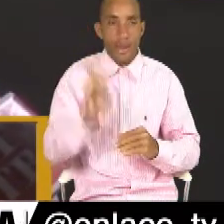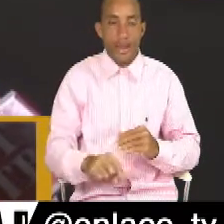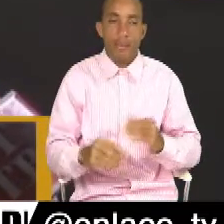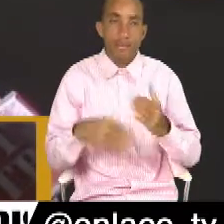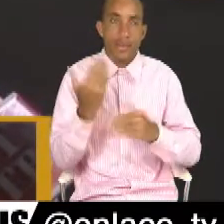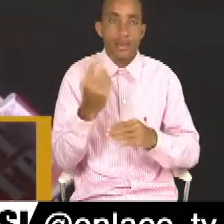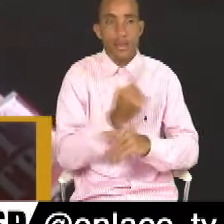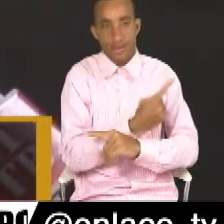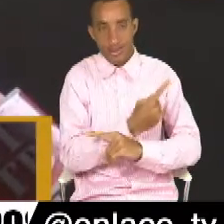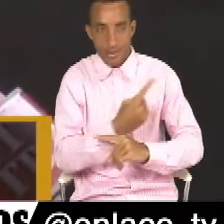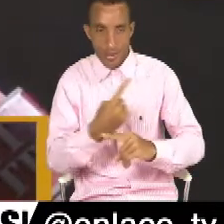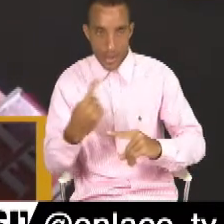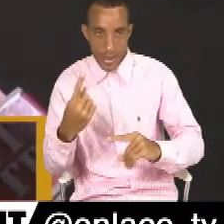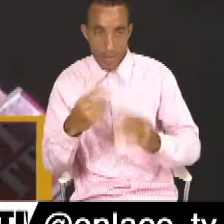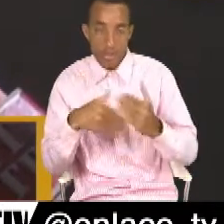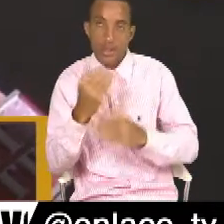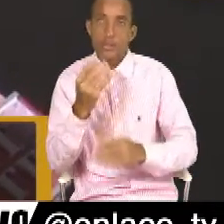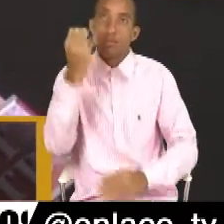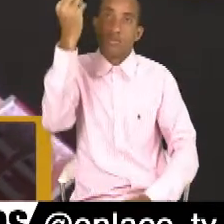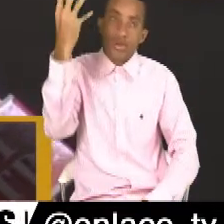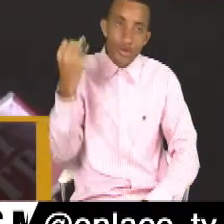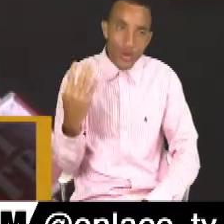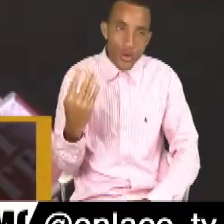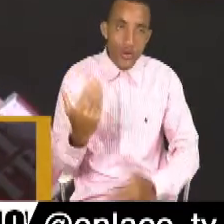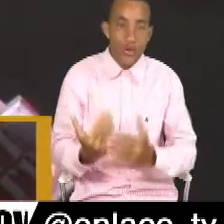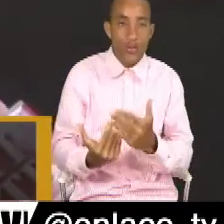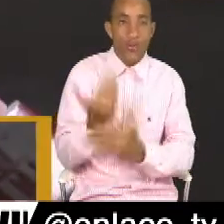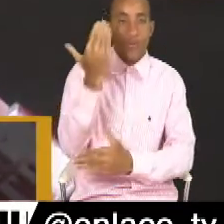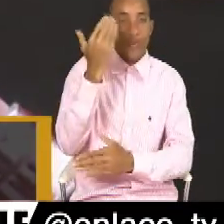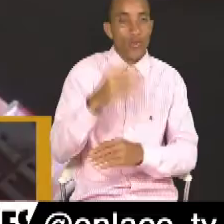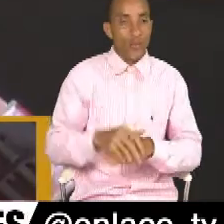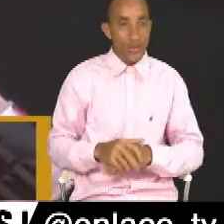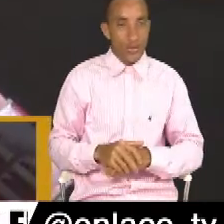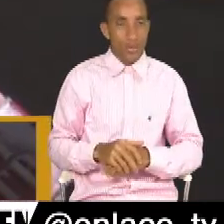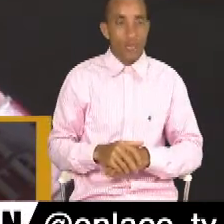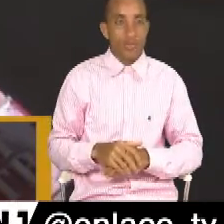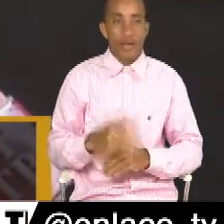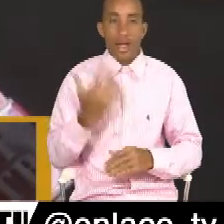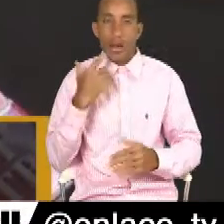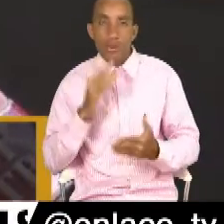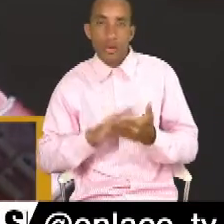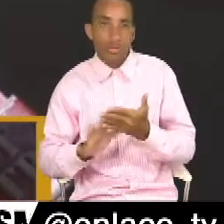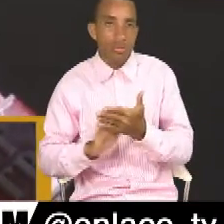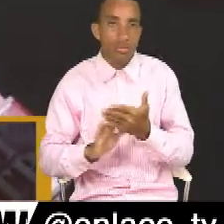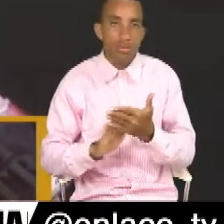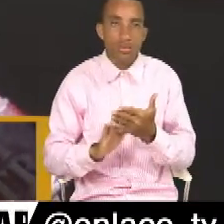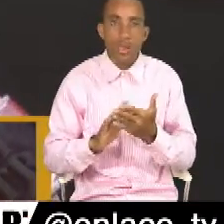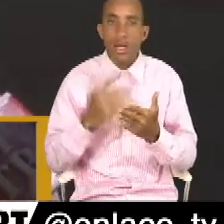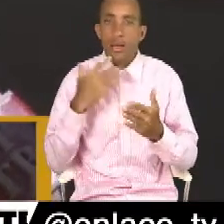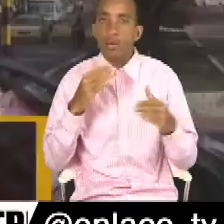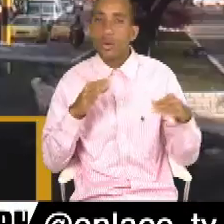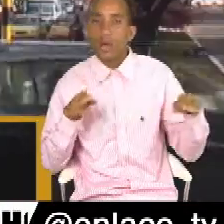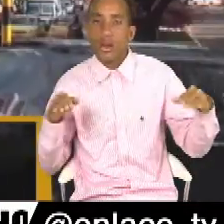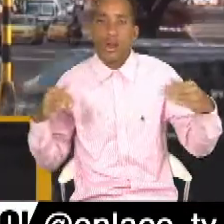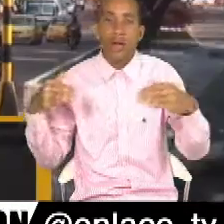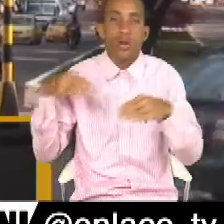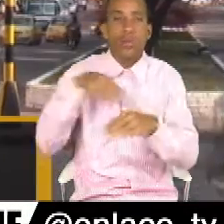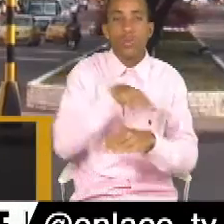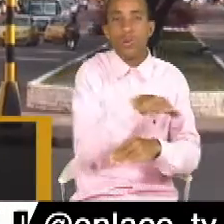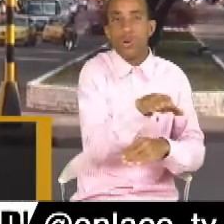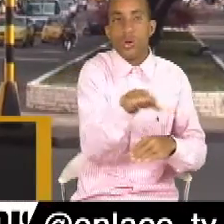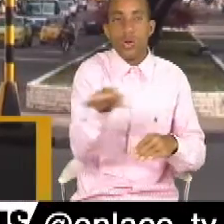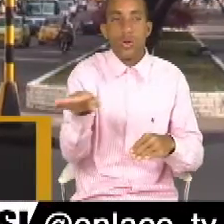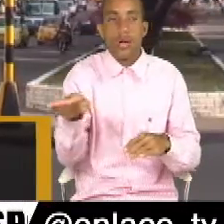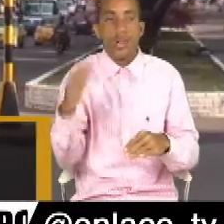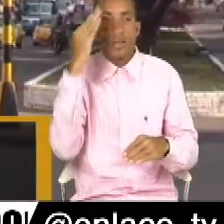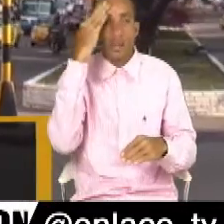semana. Son labores de detalle de cada uno de los cruces semafóricos para